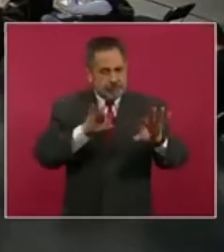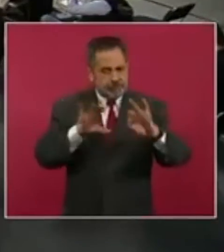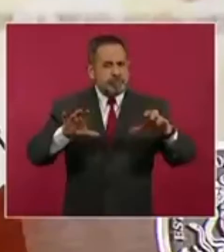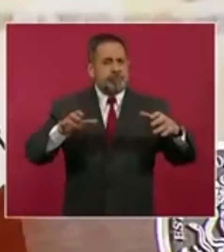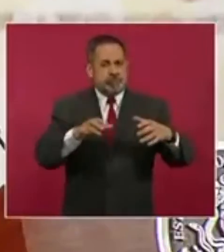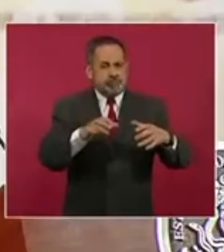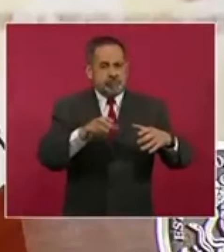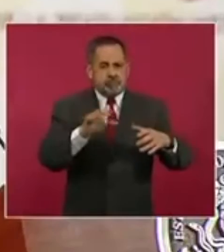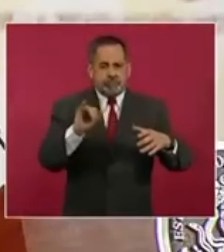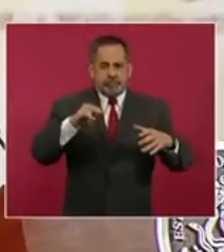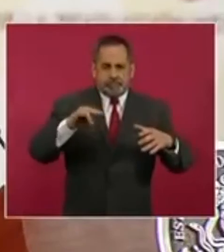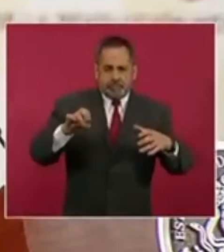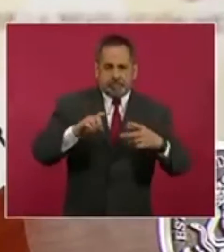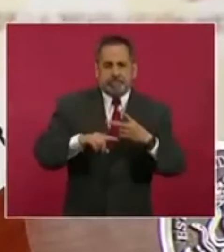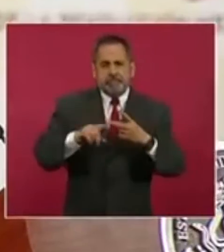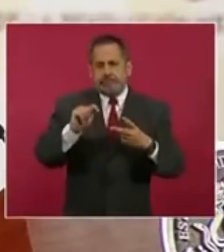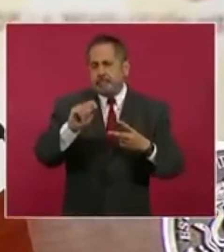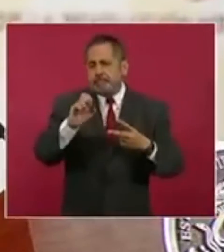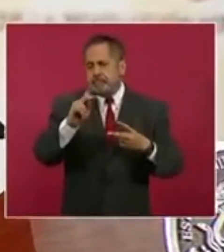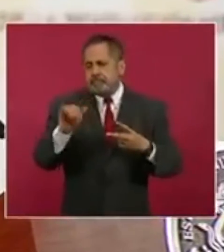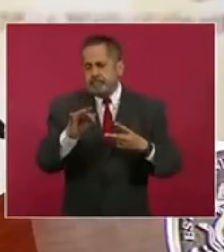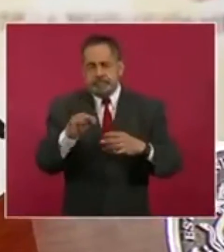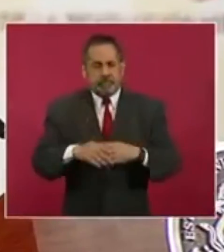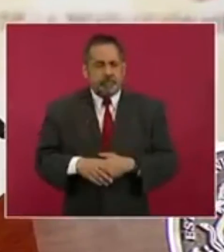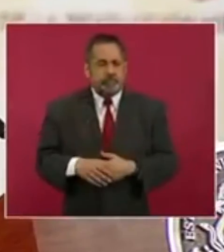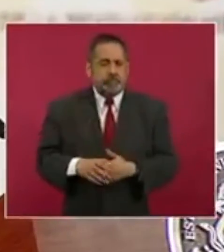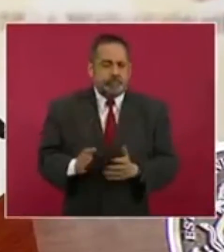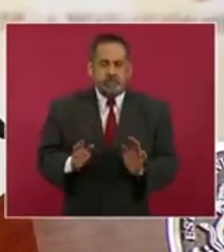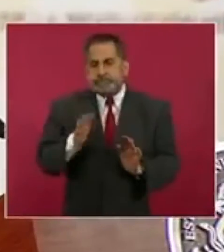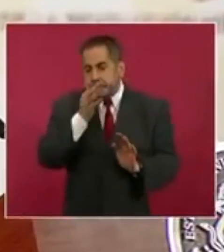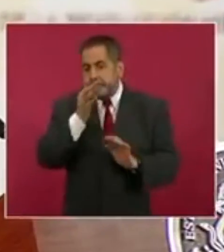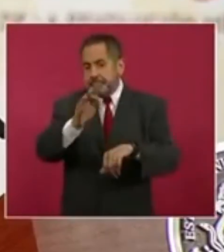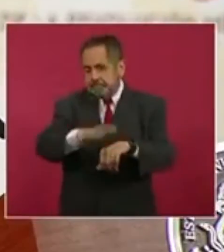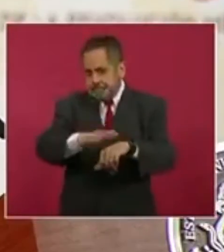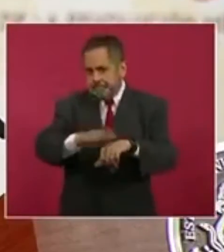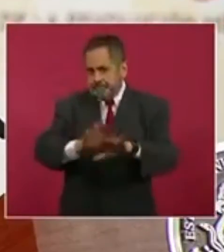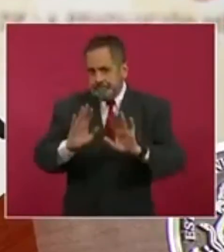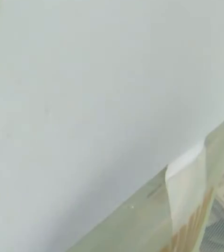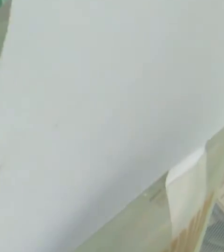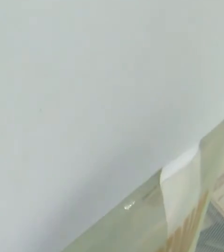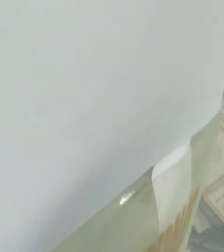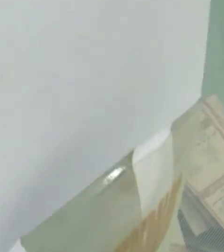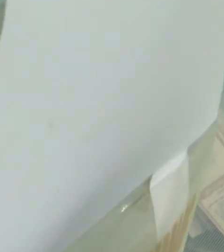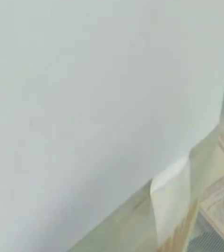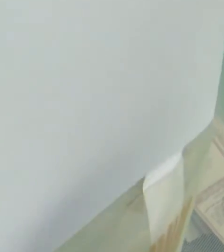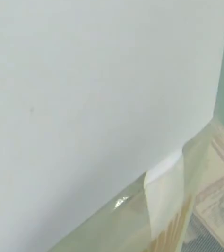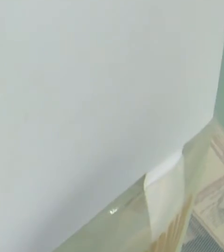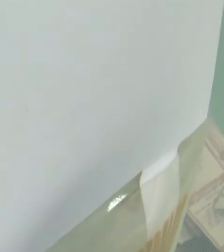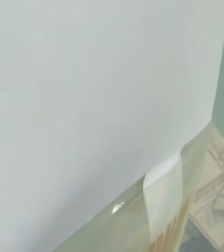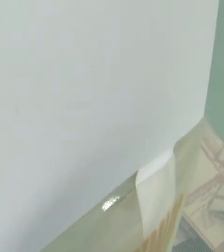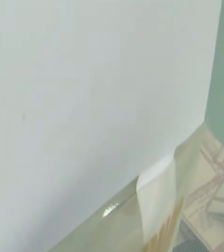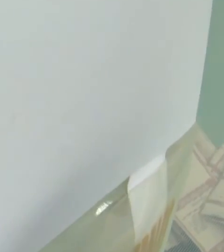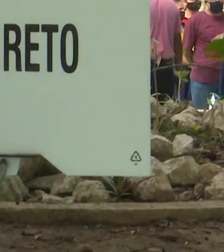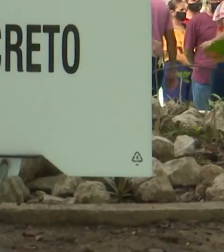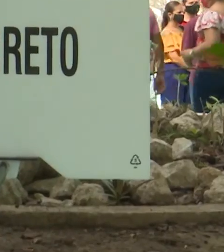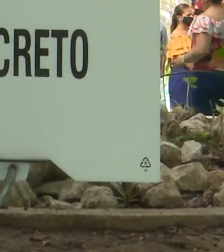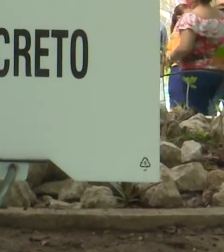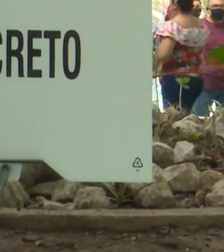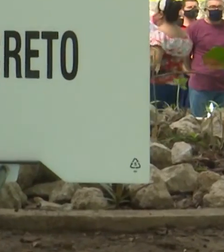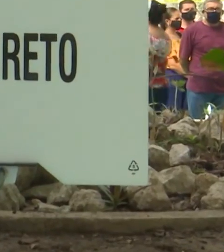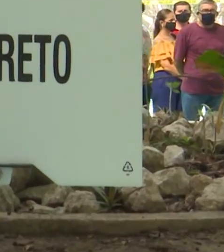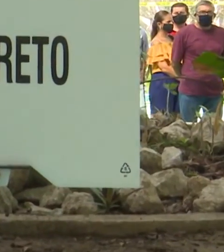declaró inaplicable el decreto para la difusión de la revocación de mandato por parte de los funcionarios públicos, externó